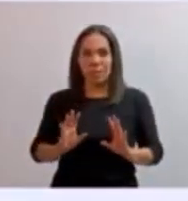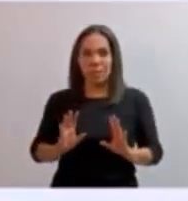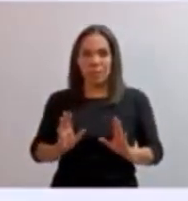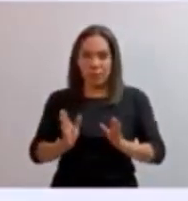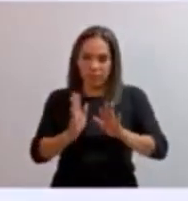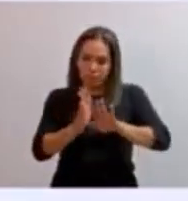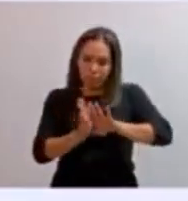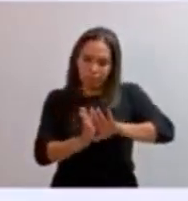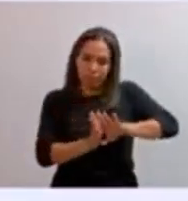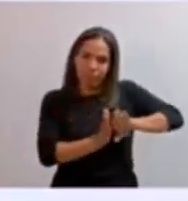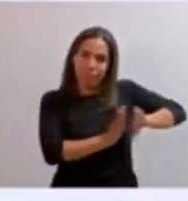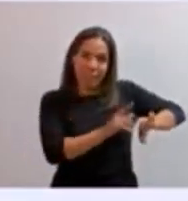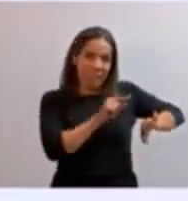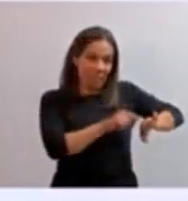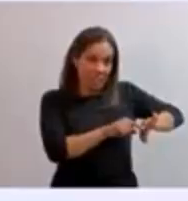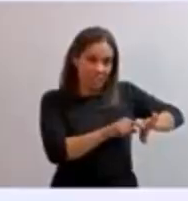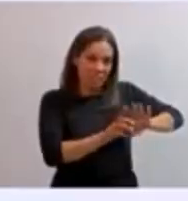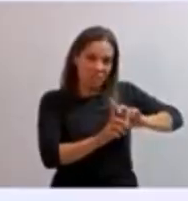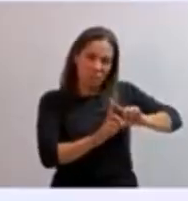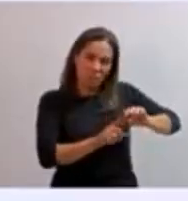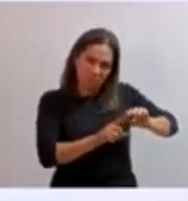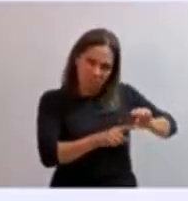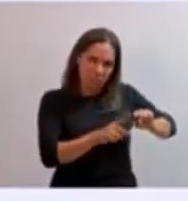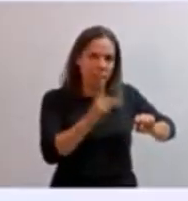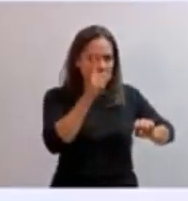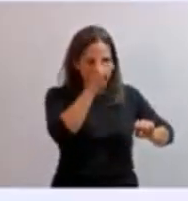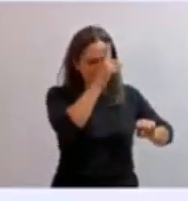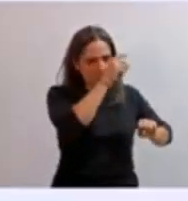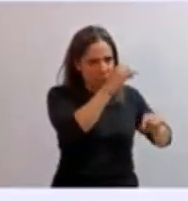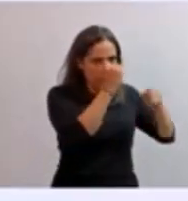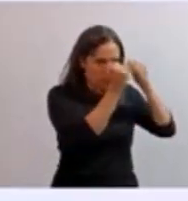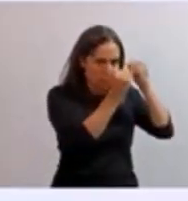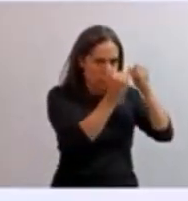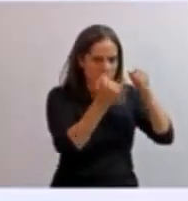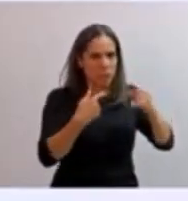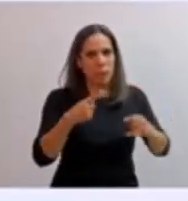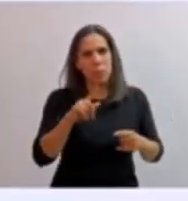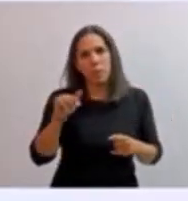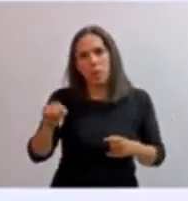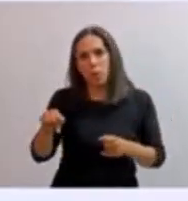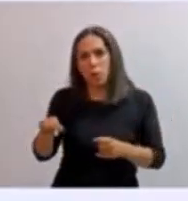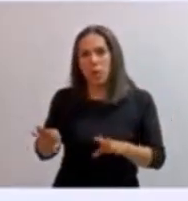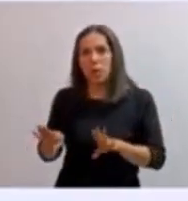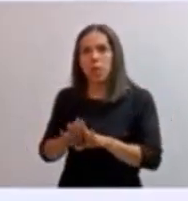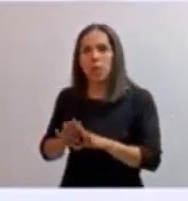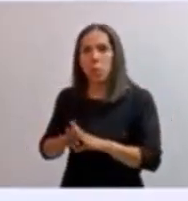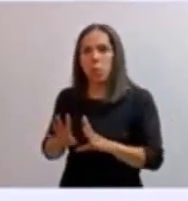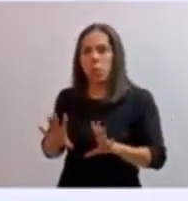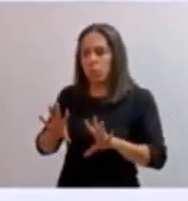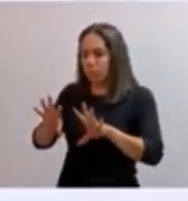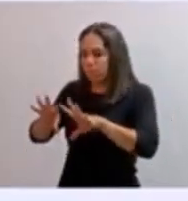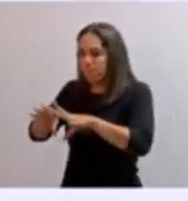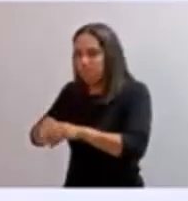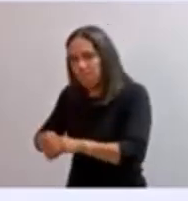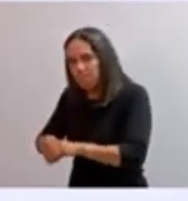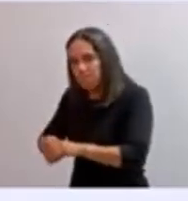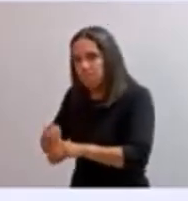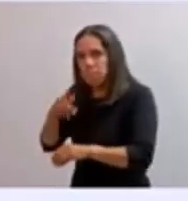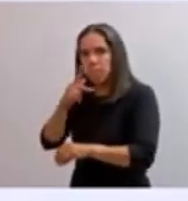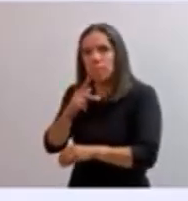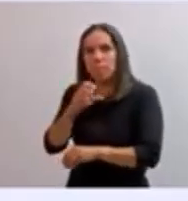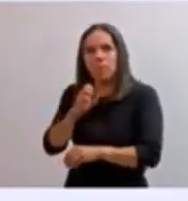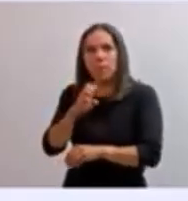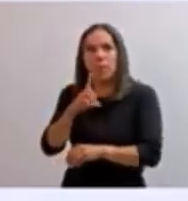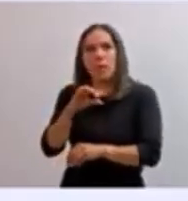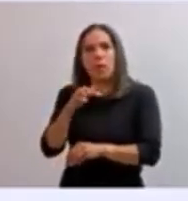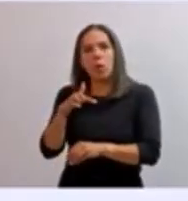es fácil, porque es complejo introducirte en la parte pedagógica, porque tienes que prepararte,